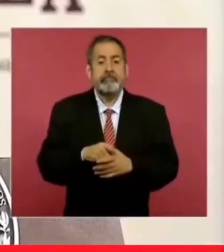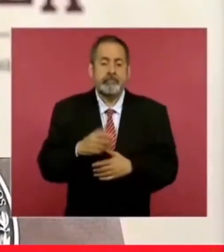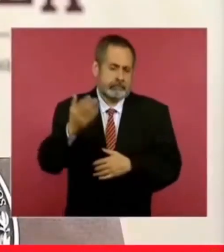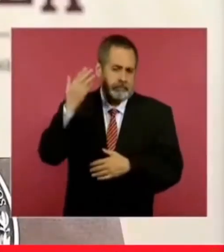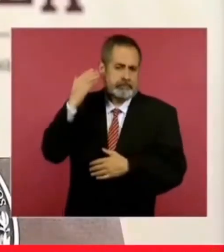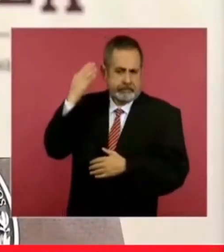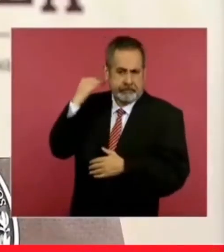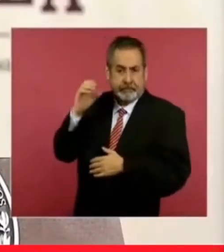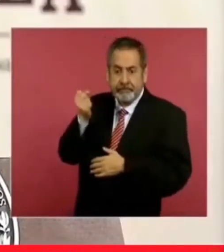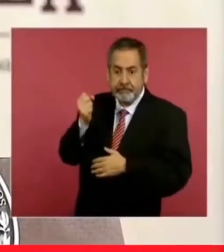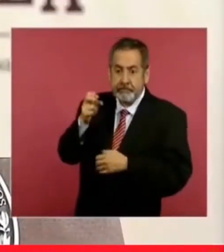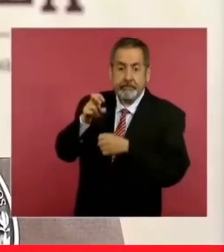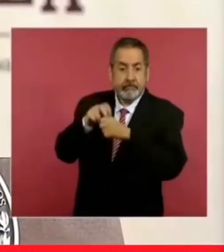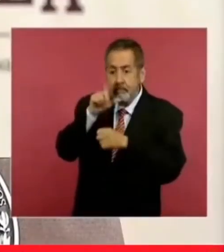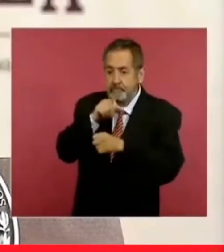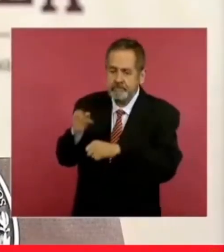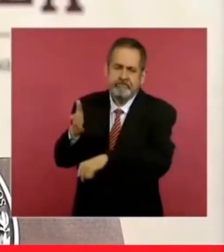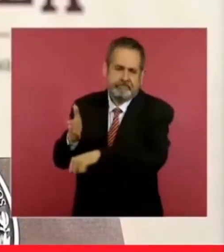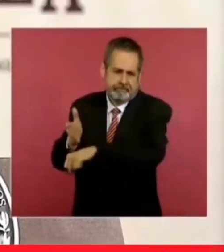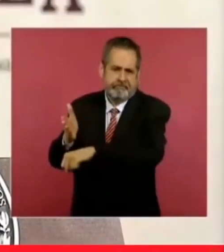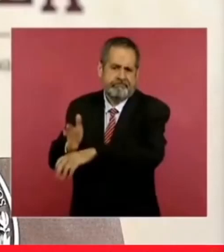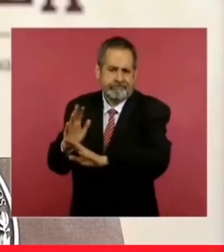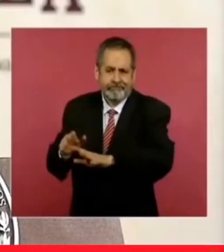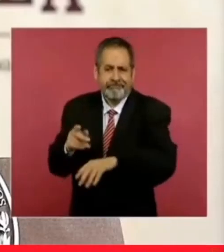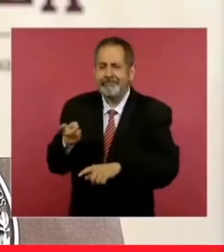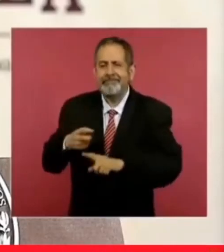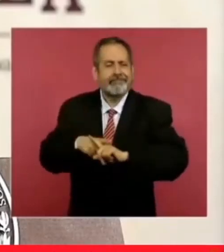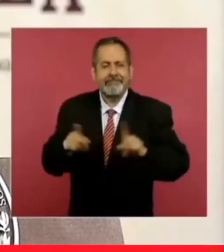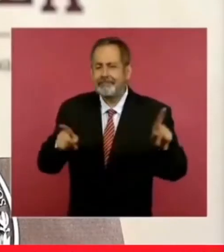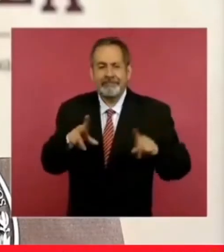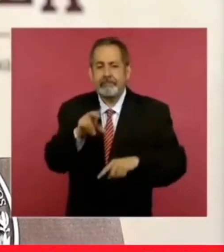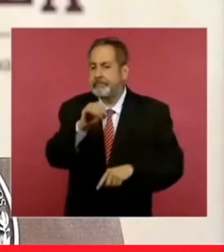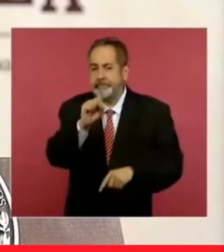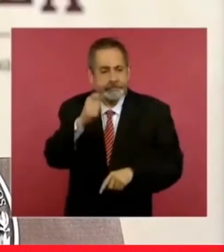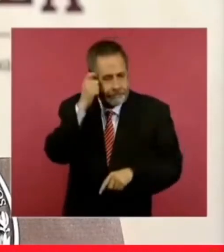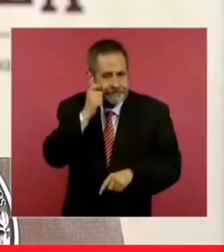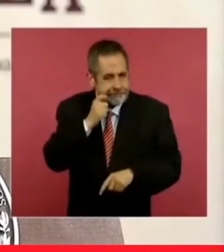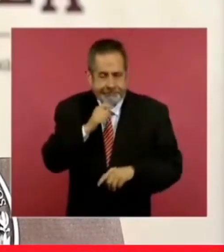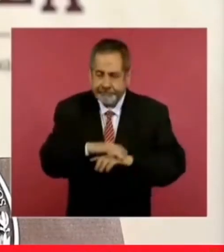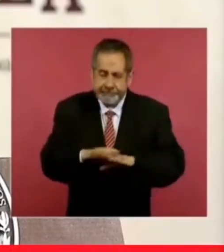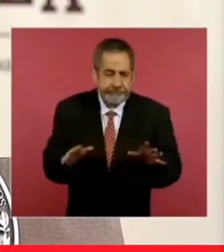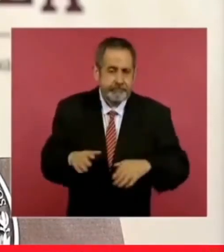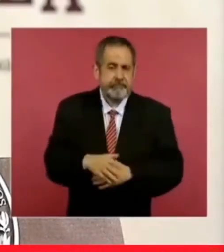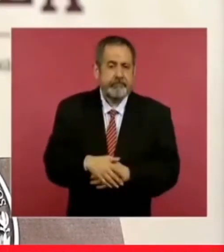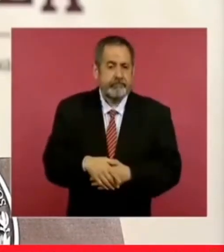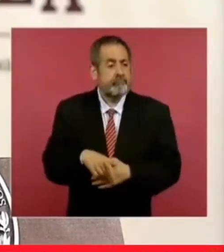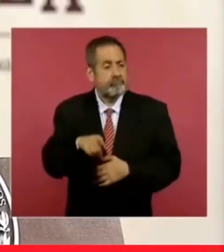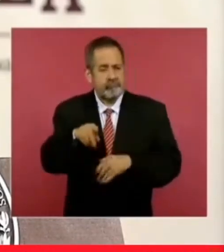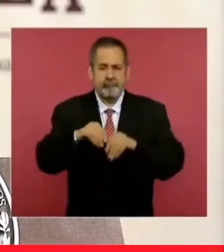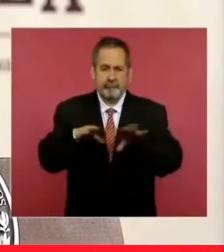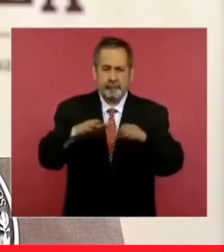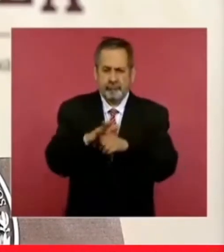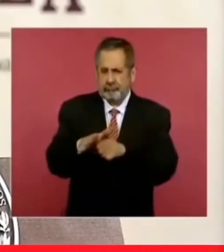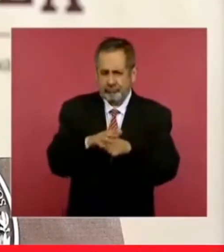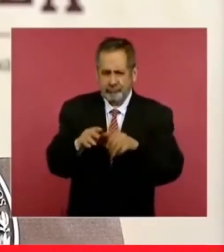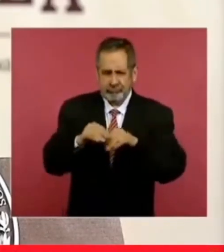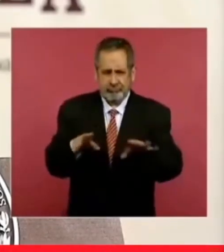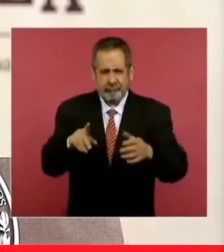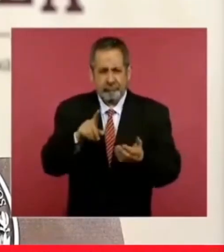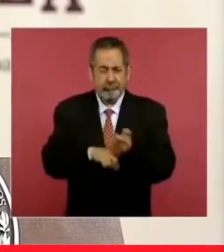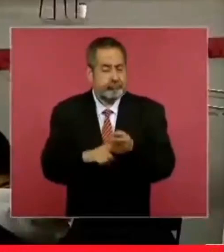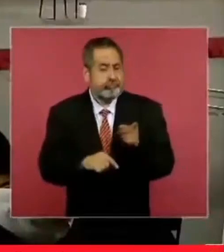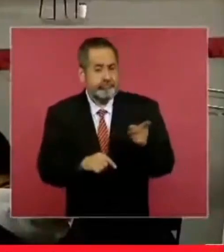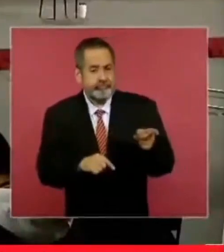participaron en el hecho y aunque la información que desmiente este bulo se encuentra disponible inus incluso